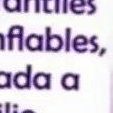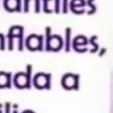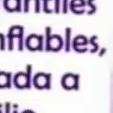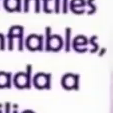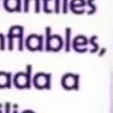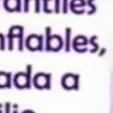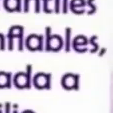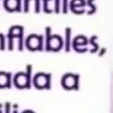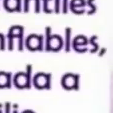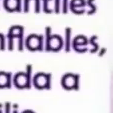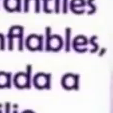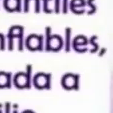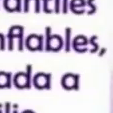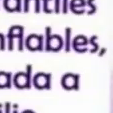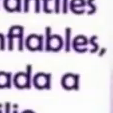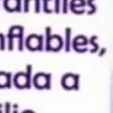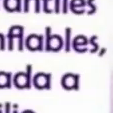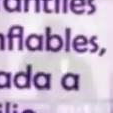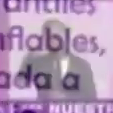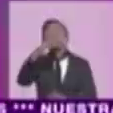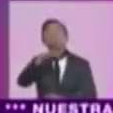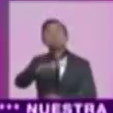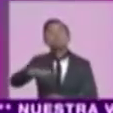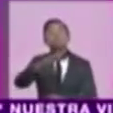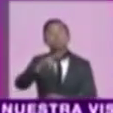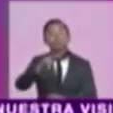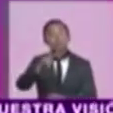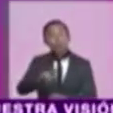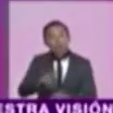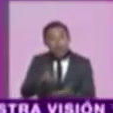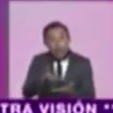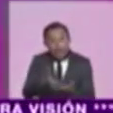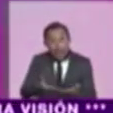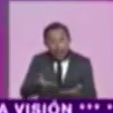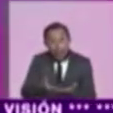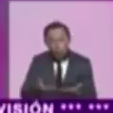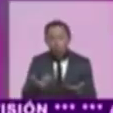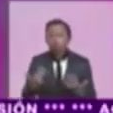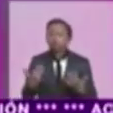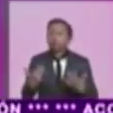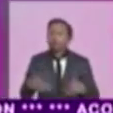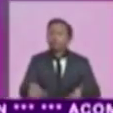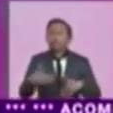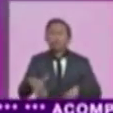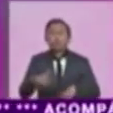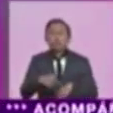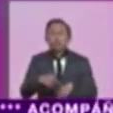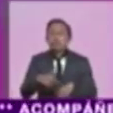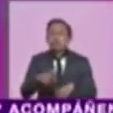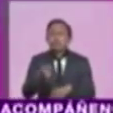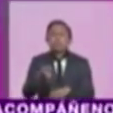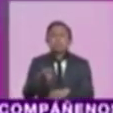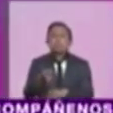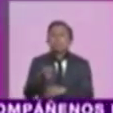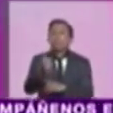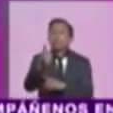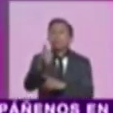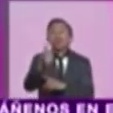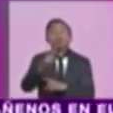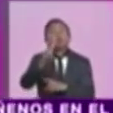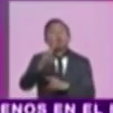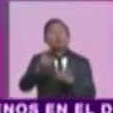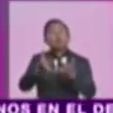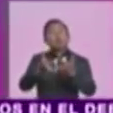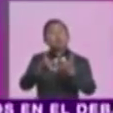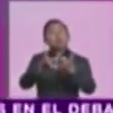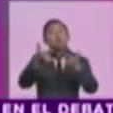Unos buenísimos. Sensacionales, ¿no? Y la gente también lo está viendo. Hubo uno genial que decía, bueno, si a los políticos corruptos y rateros les vamos a